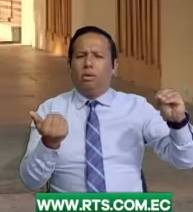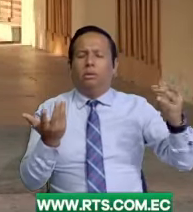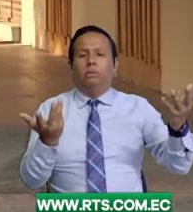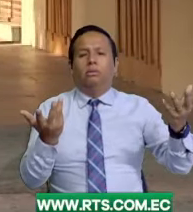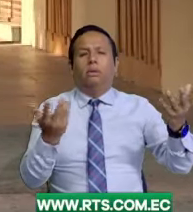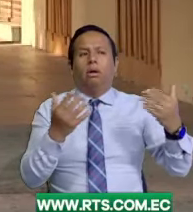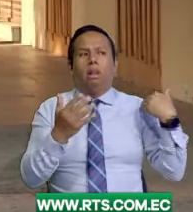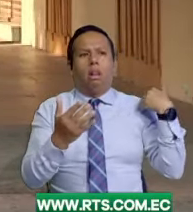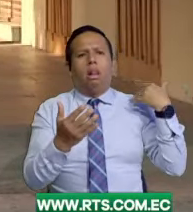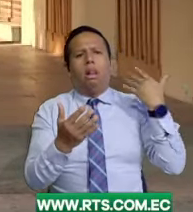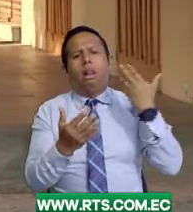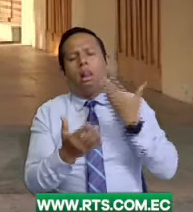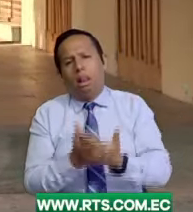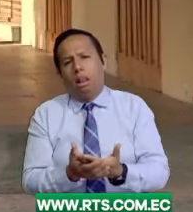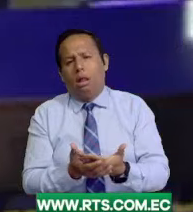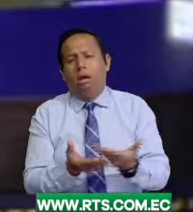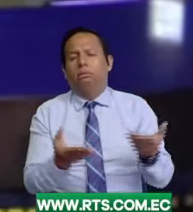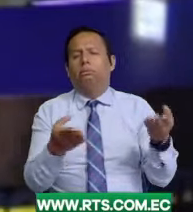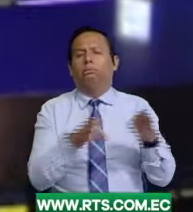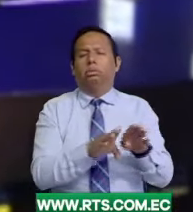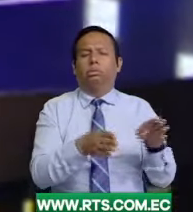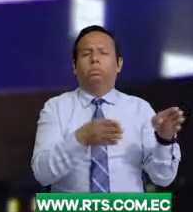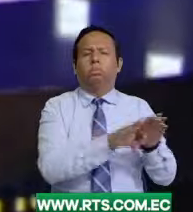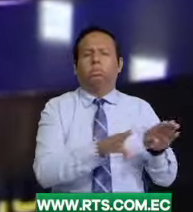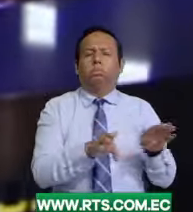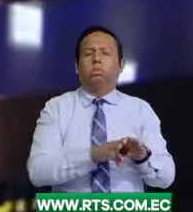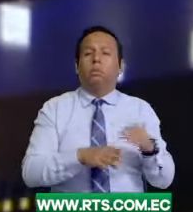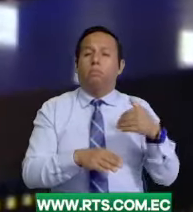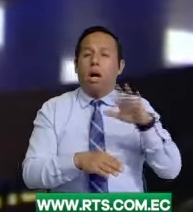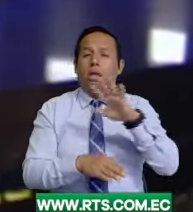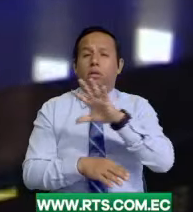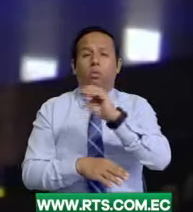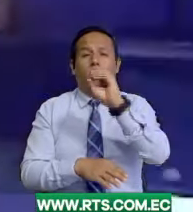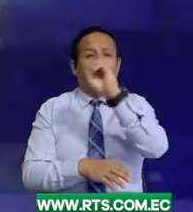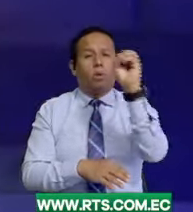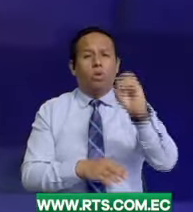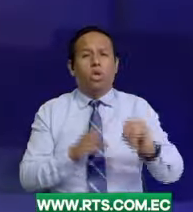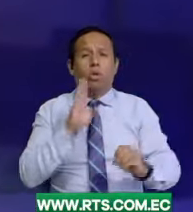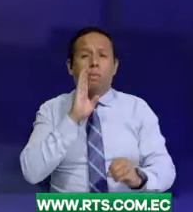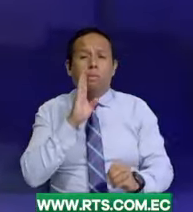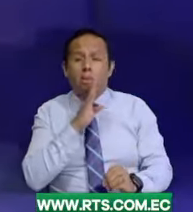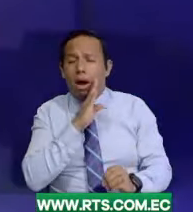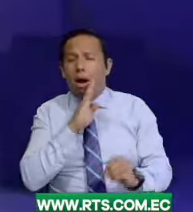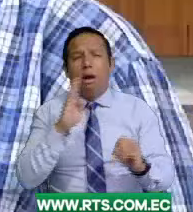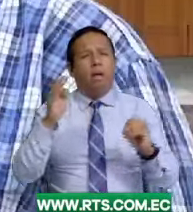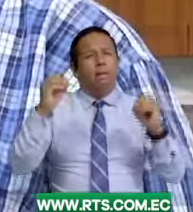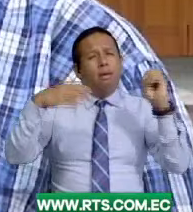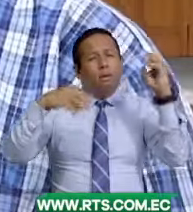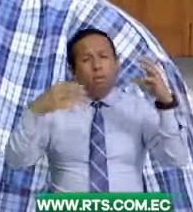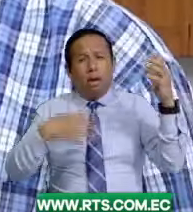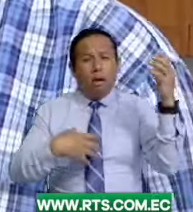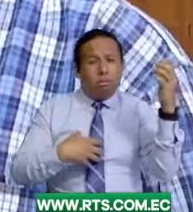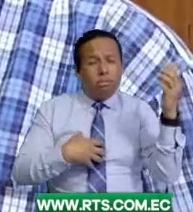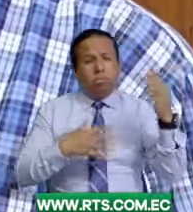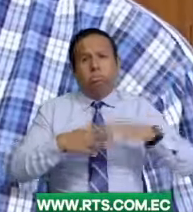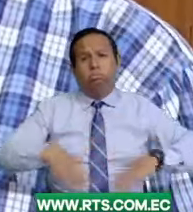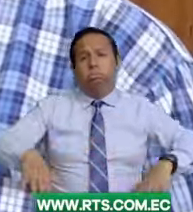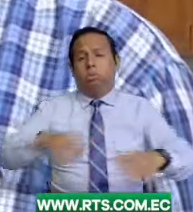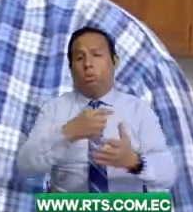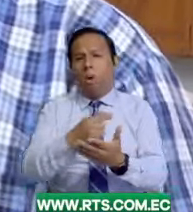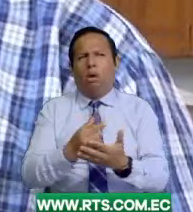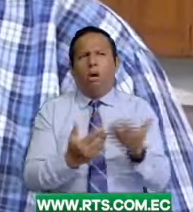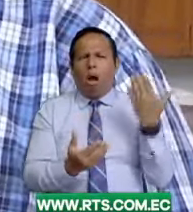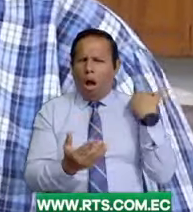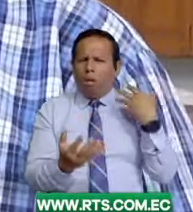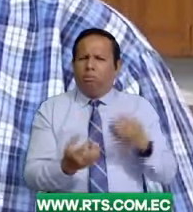últimos años han cerrado al menos el 50% de los bares y discotecas de la provincia del Guayas. Nosotros éramos como 600,